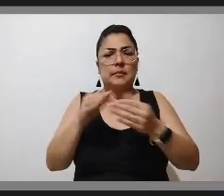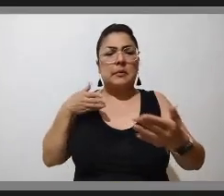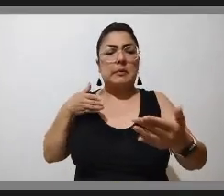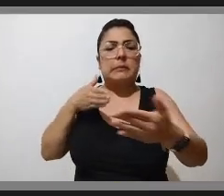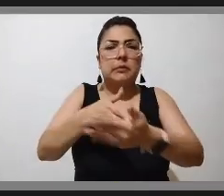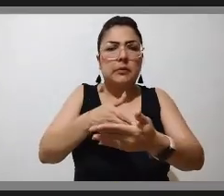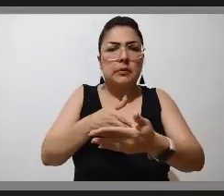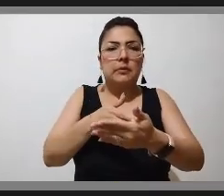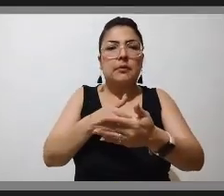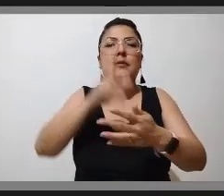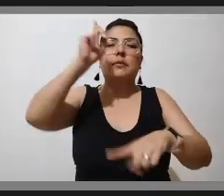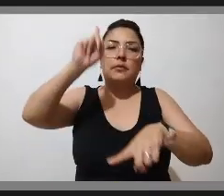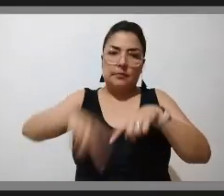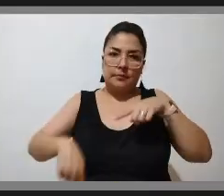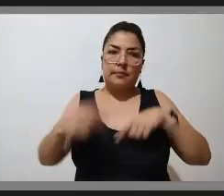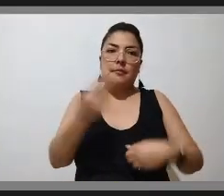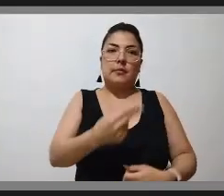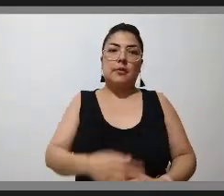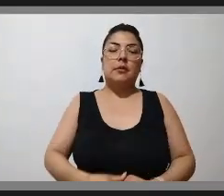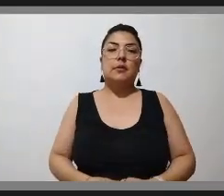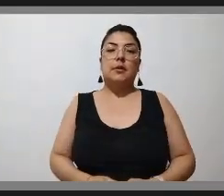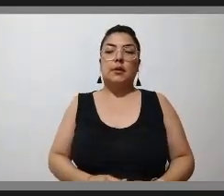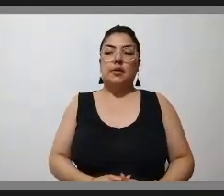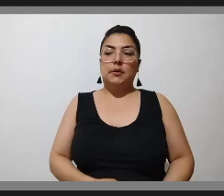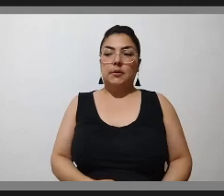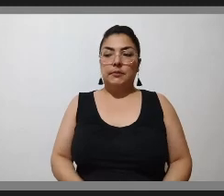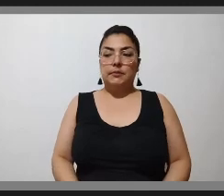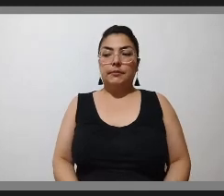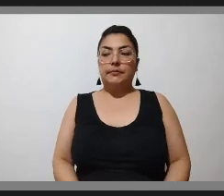bloque dejen de existir.